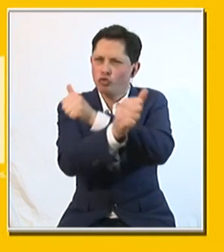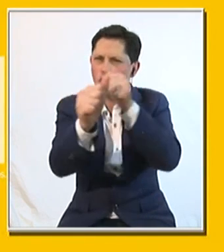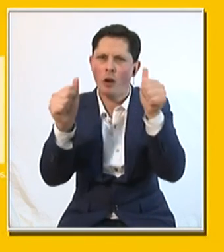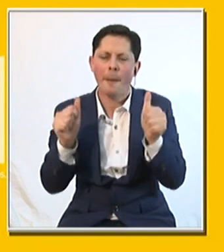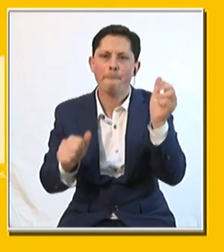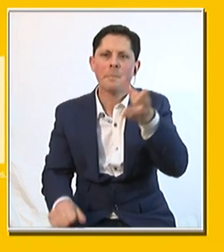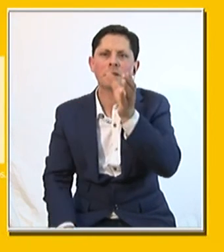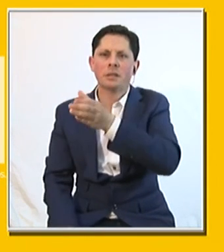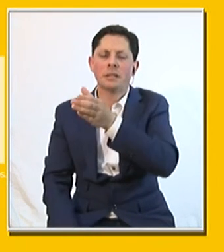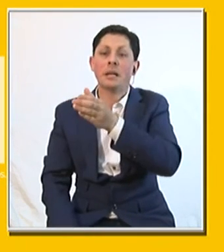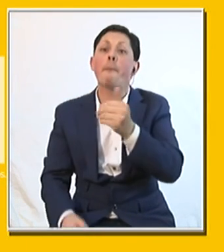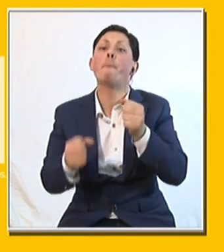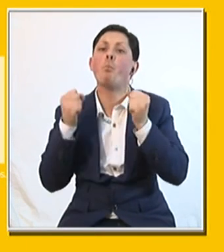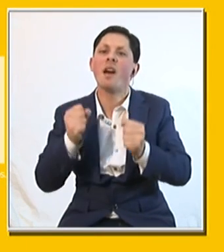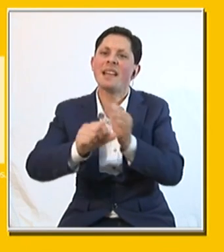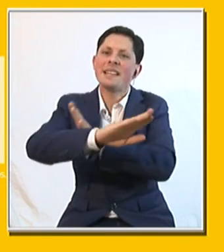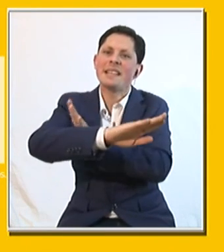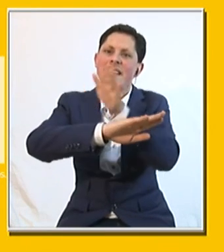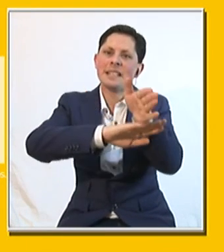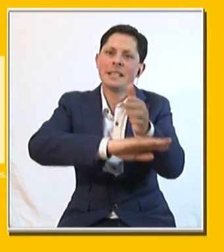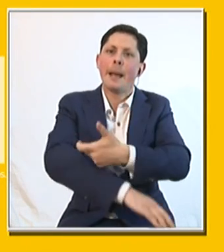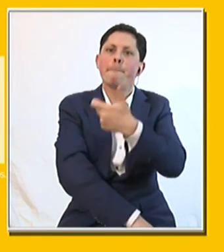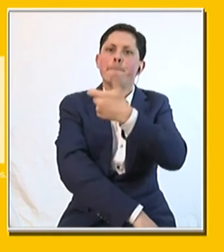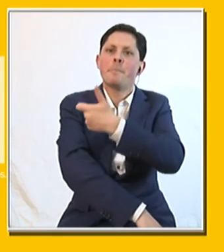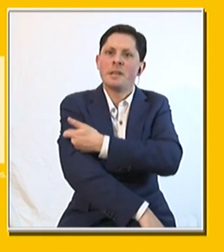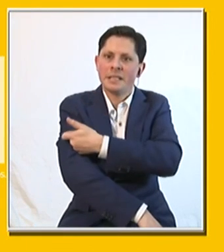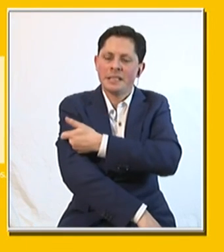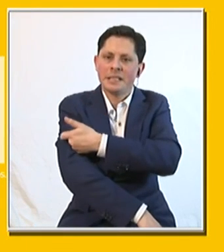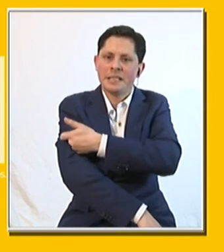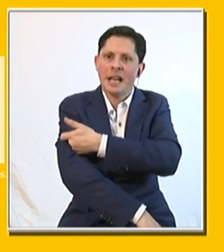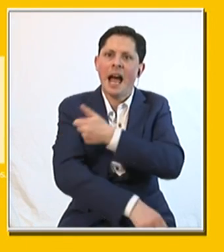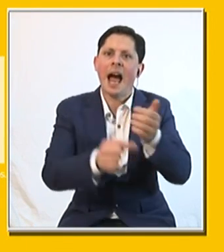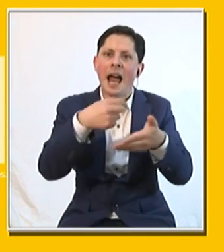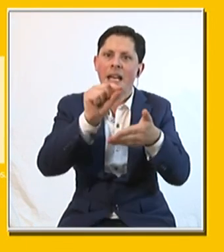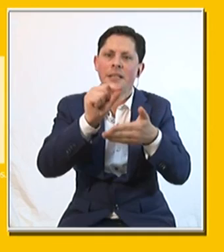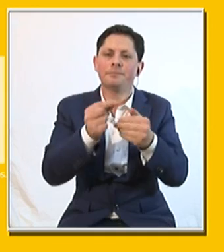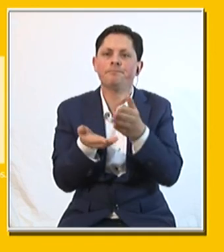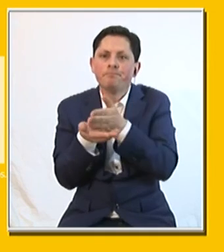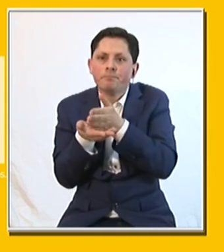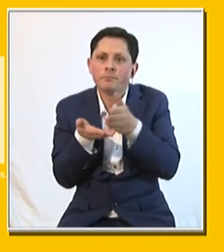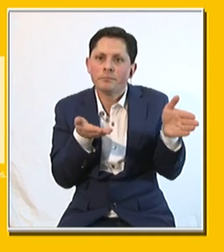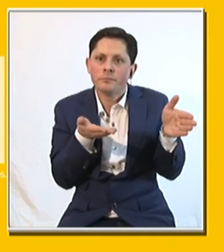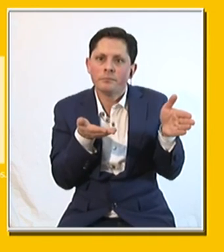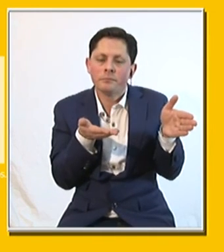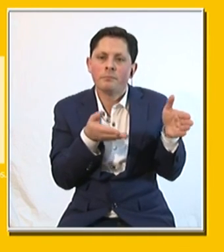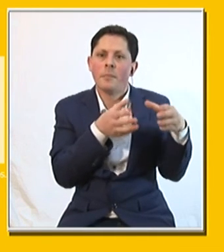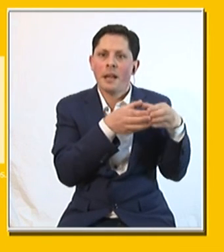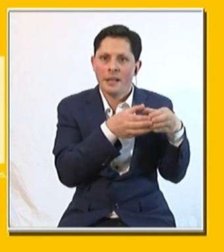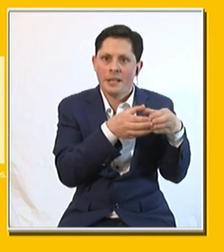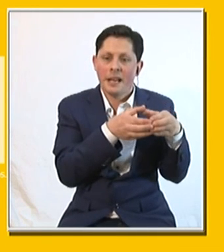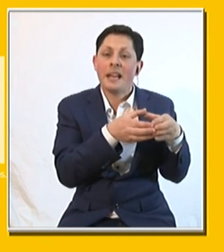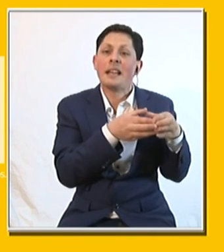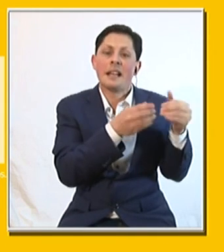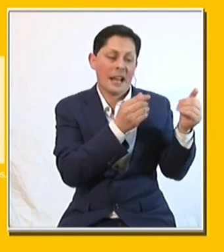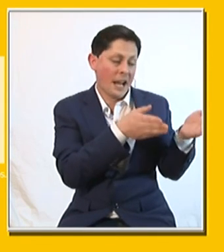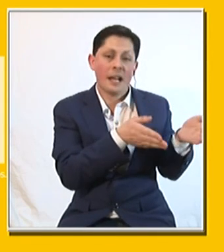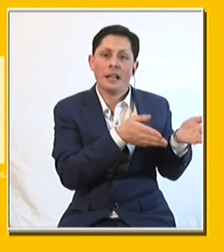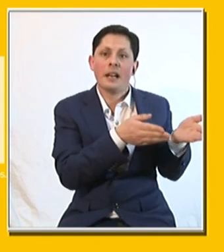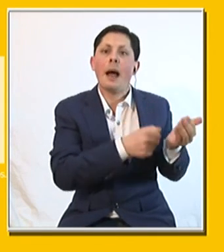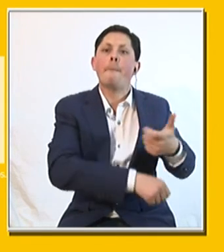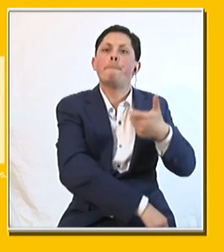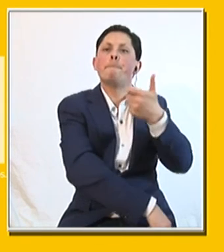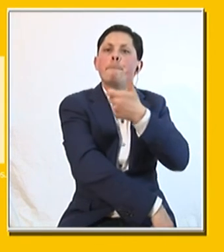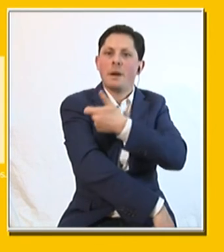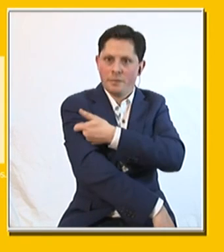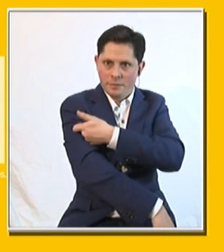pendientes puedan acudir a ponerse al día, tanto rezagados como la población a la que le corresponde obtener su